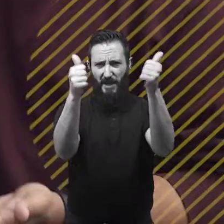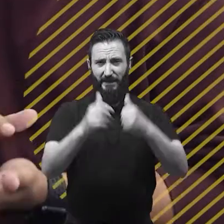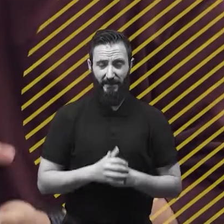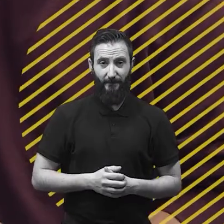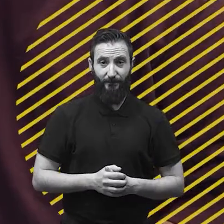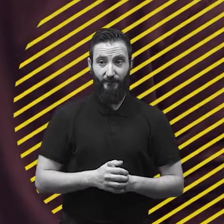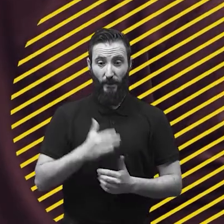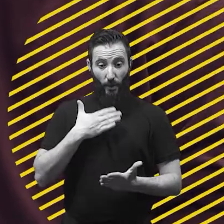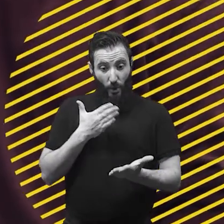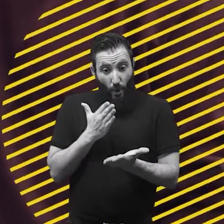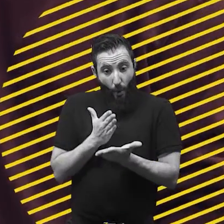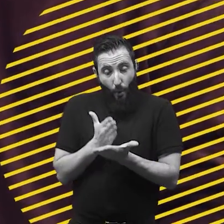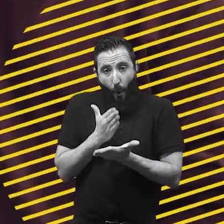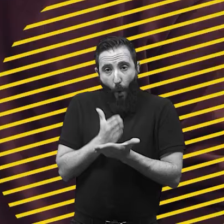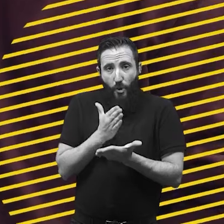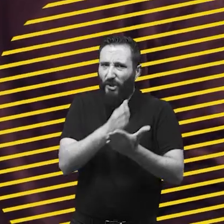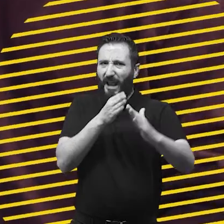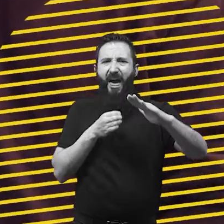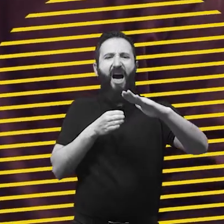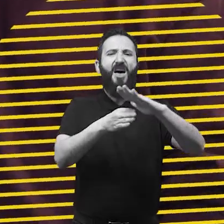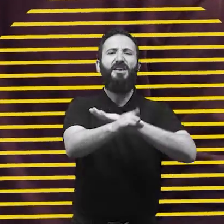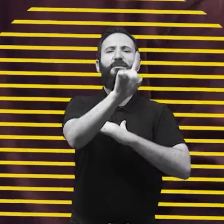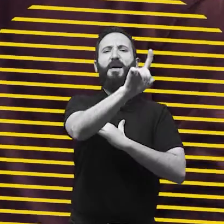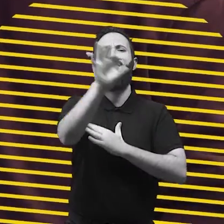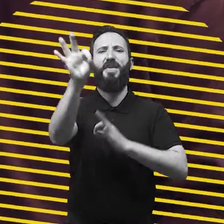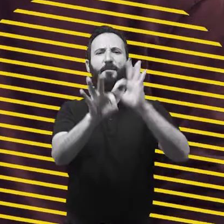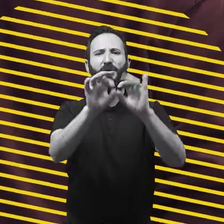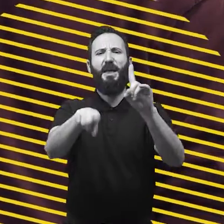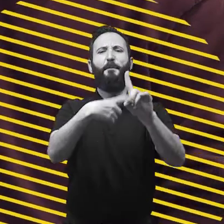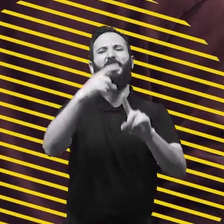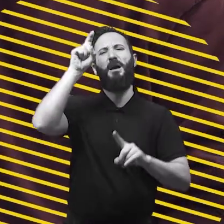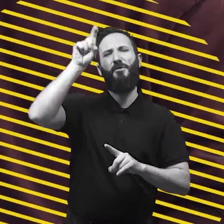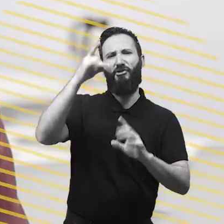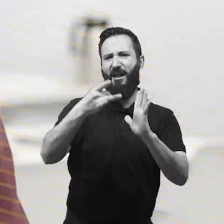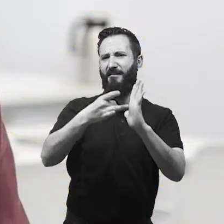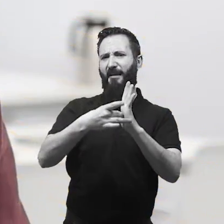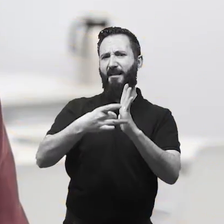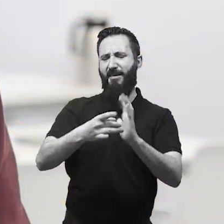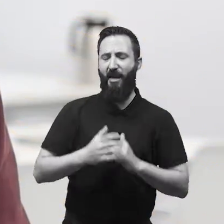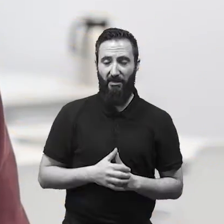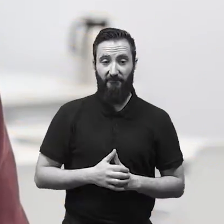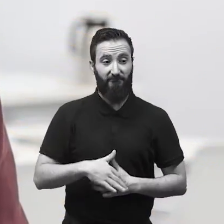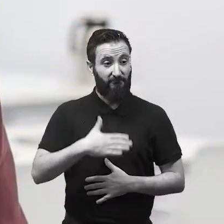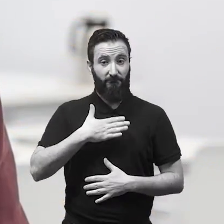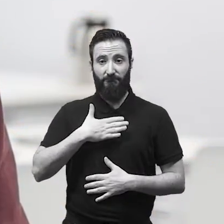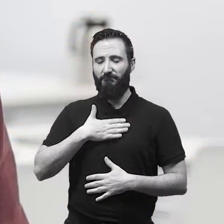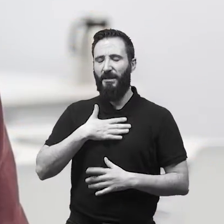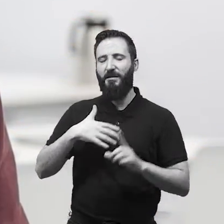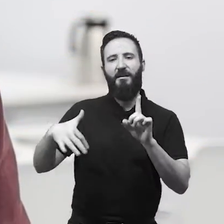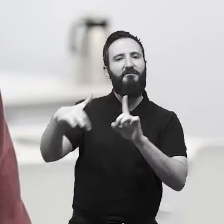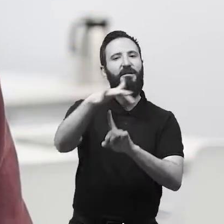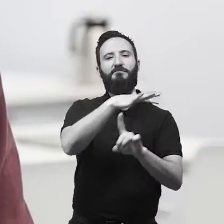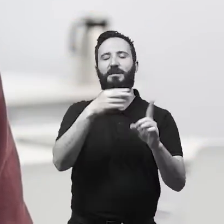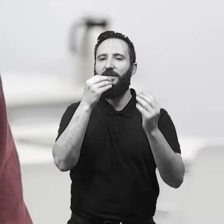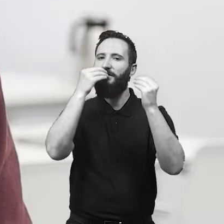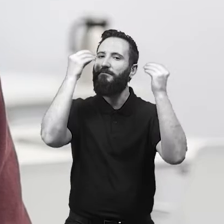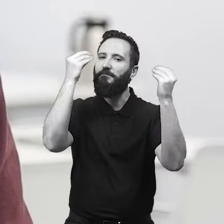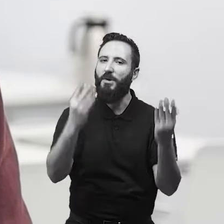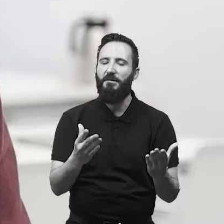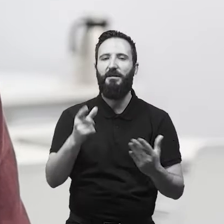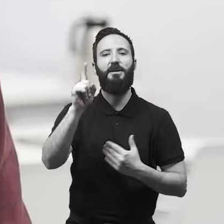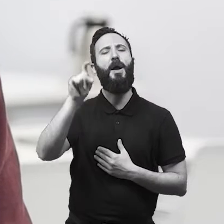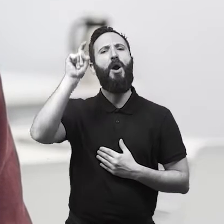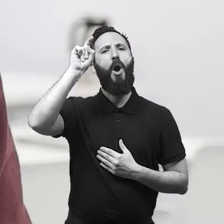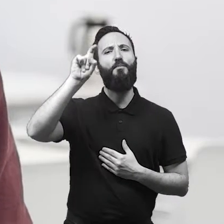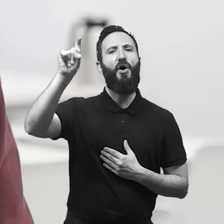laboral. Nuestros cursos son 100% accesibles y con profesorado de calidad. El ambiente, muy bien. Sobre todo